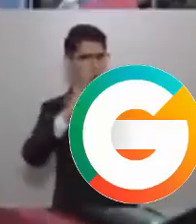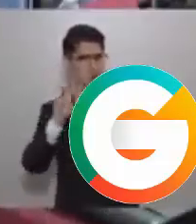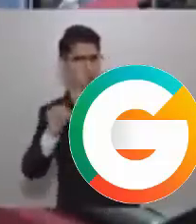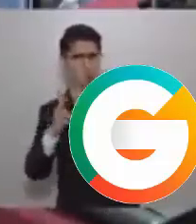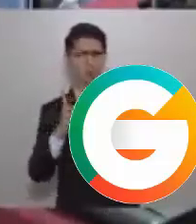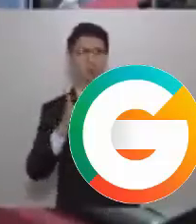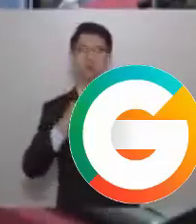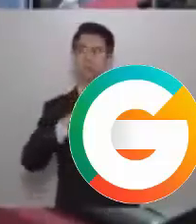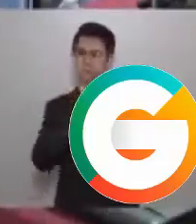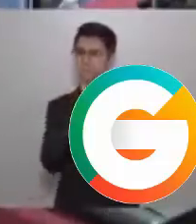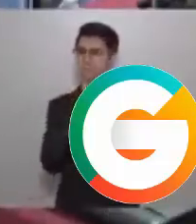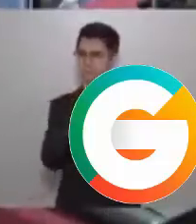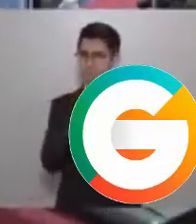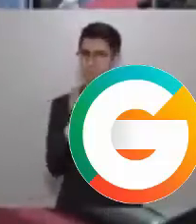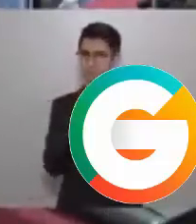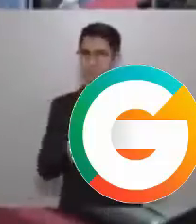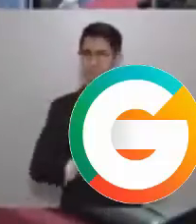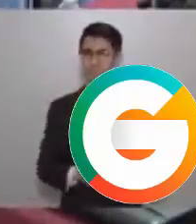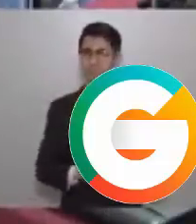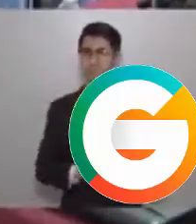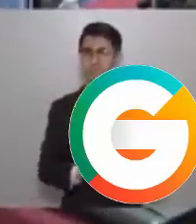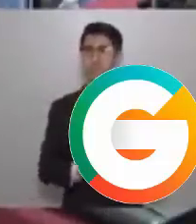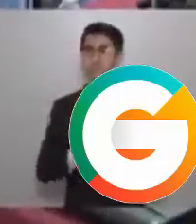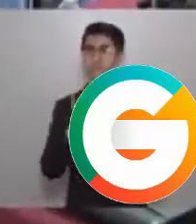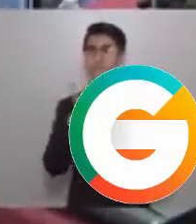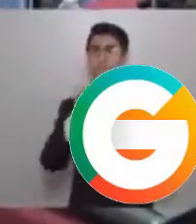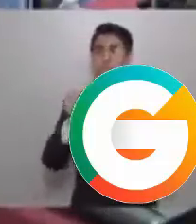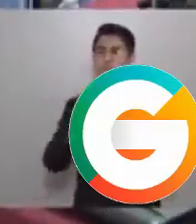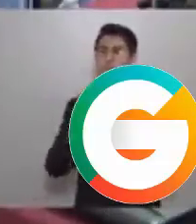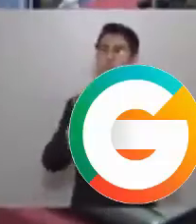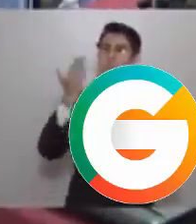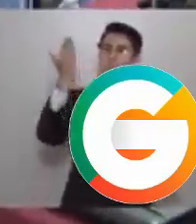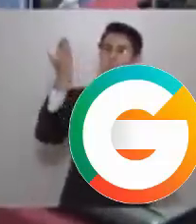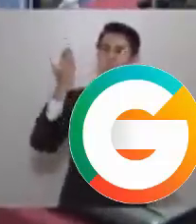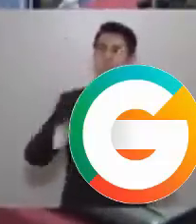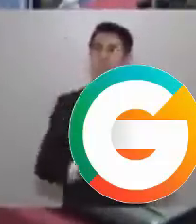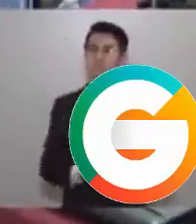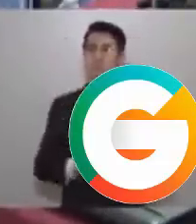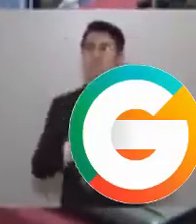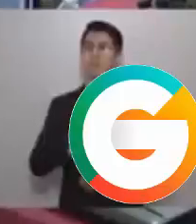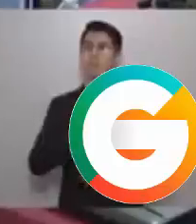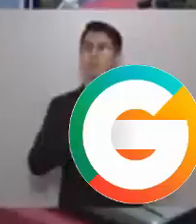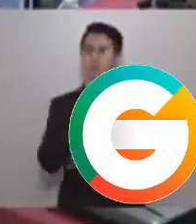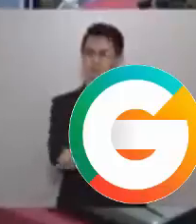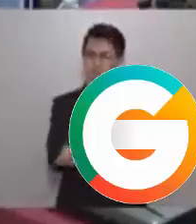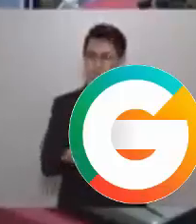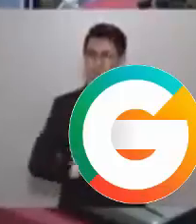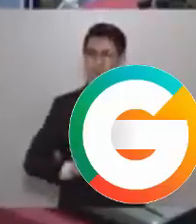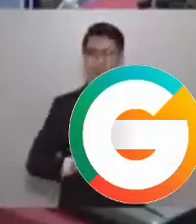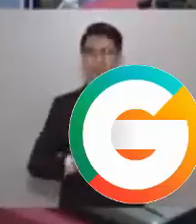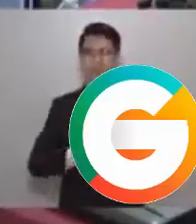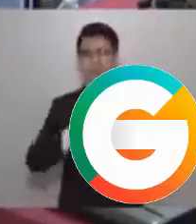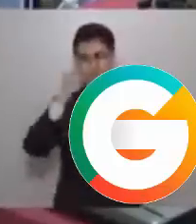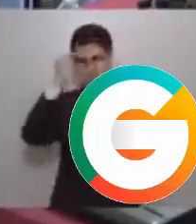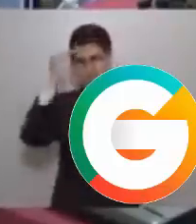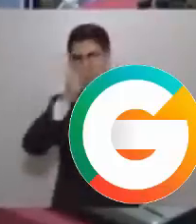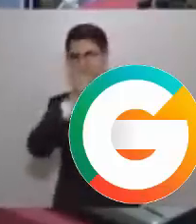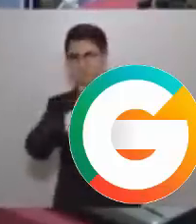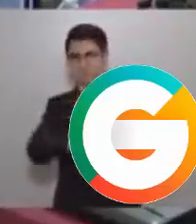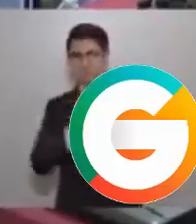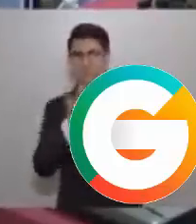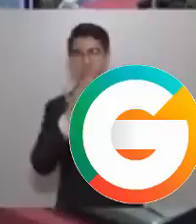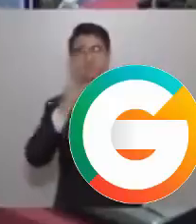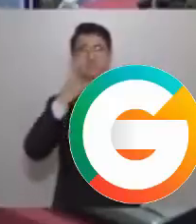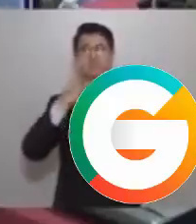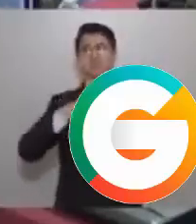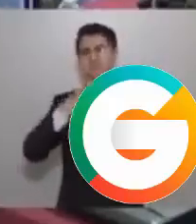Sí, gracias. Buenas tardes, fiscal, señor secretario. Primero, dos preguntas para el fiscal. Preguntarle si el de